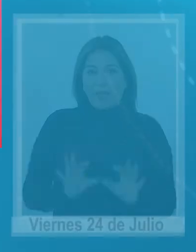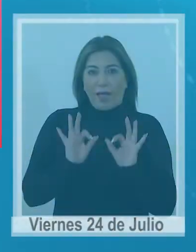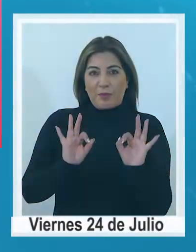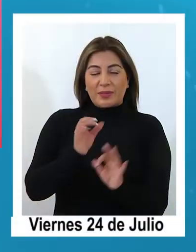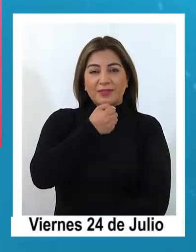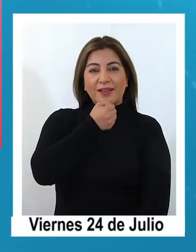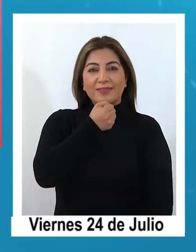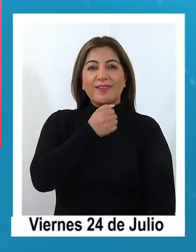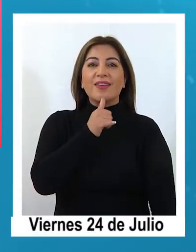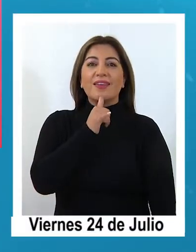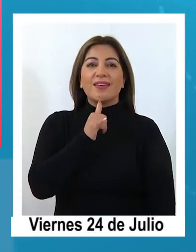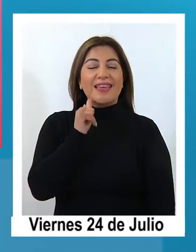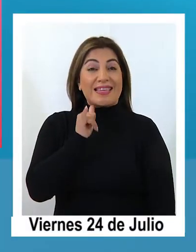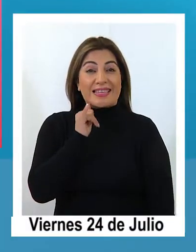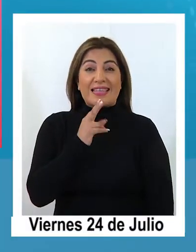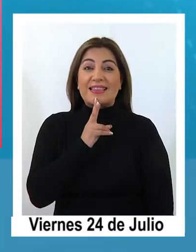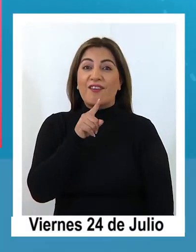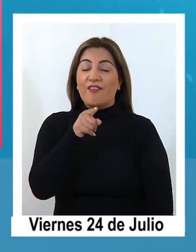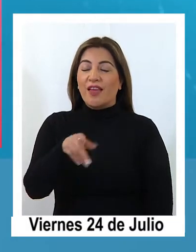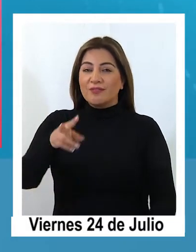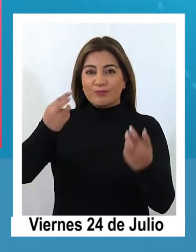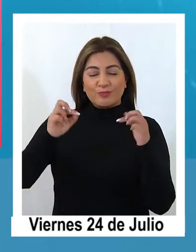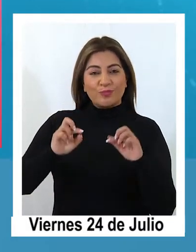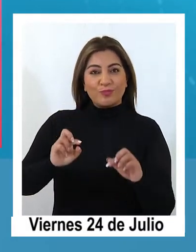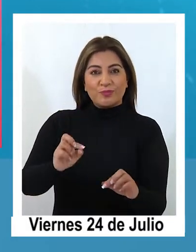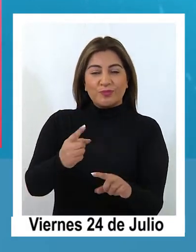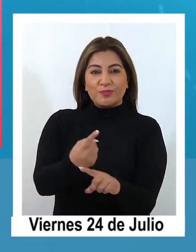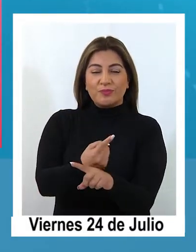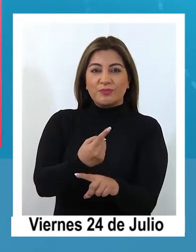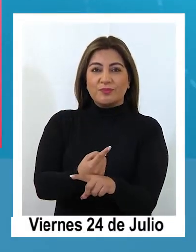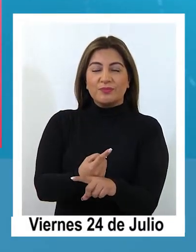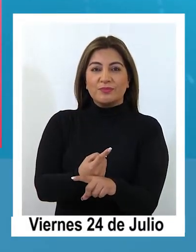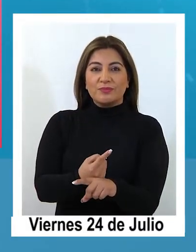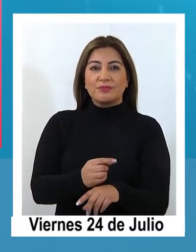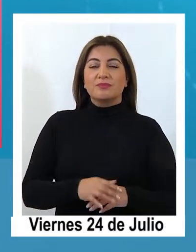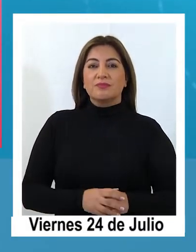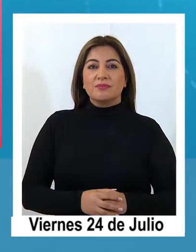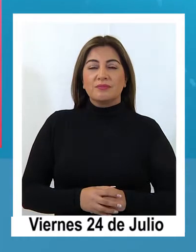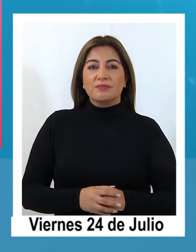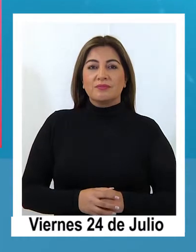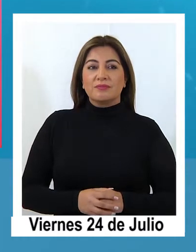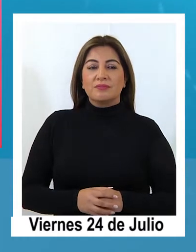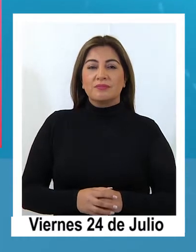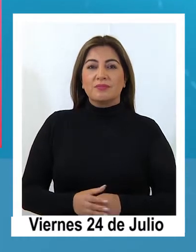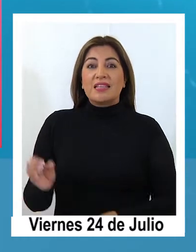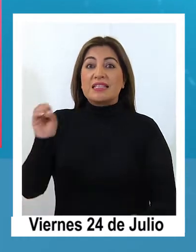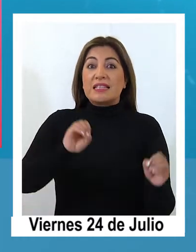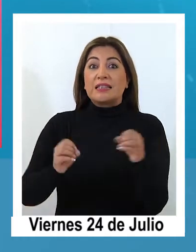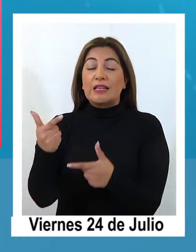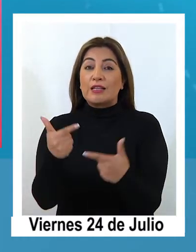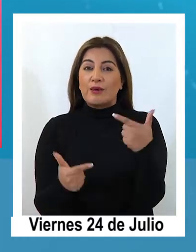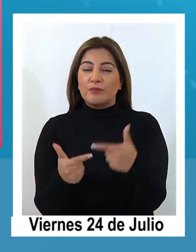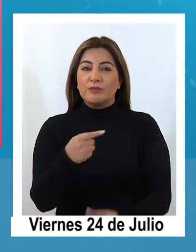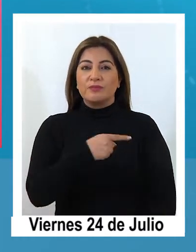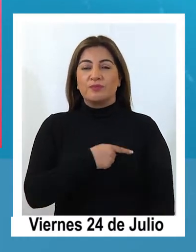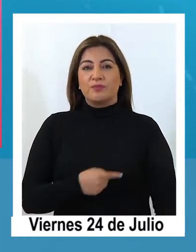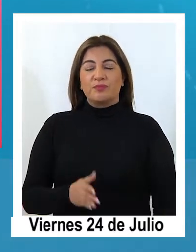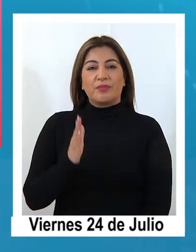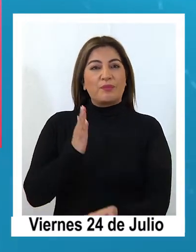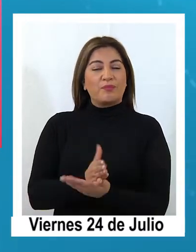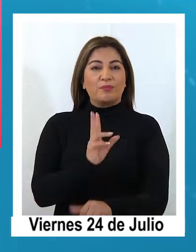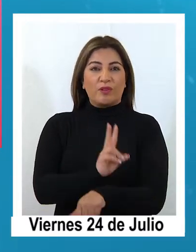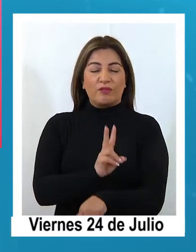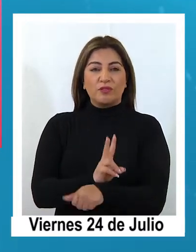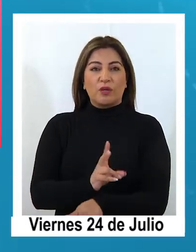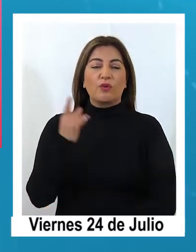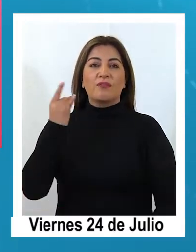Especial de prensa en Iquique Televisión en esta oportunidad para conversar con la cientista política académica de